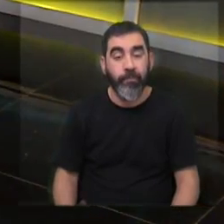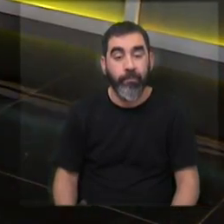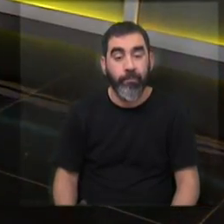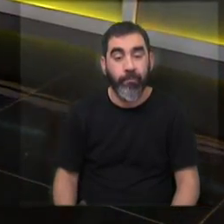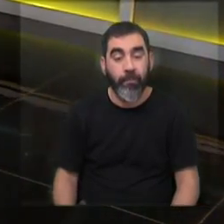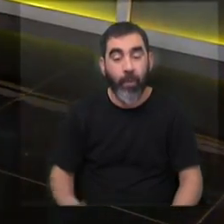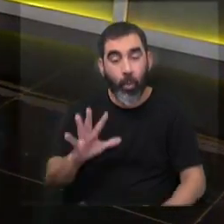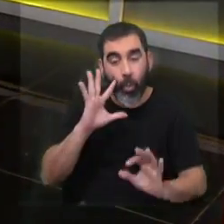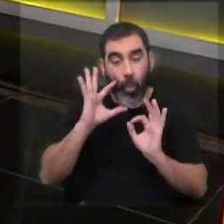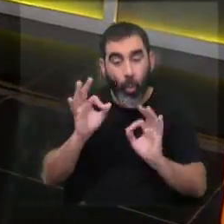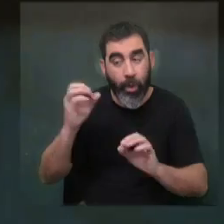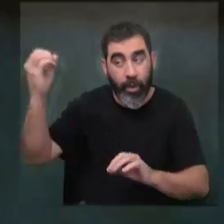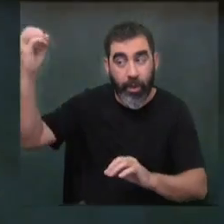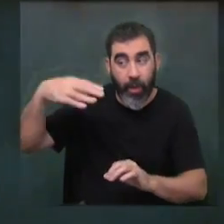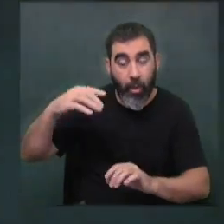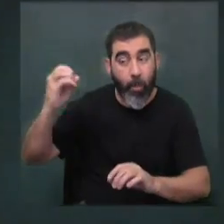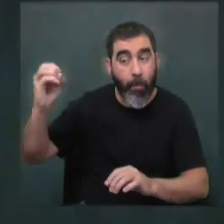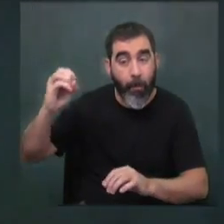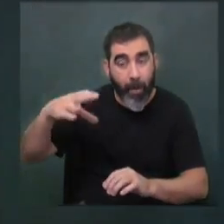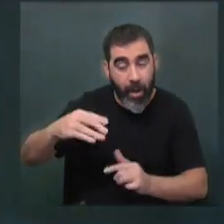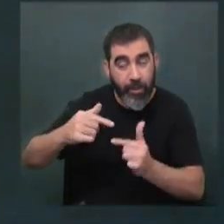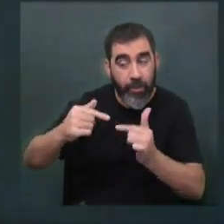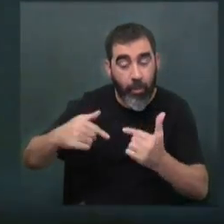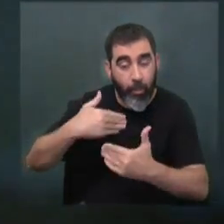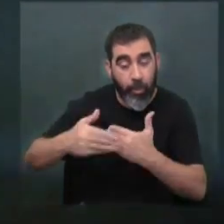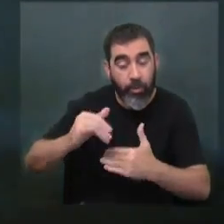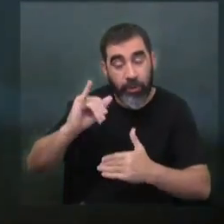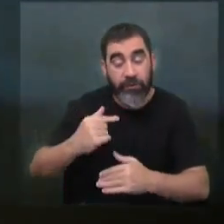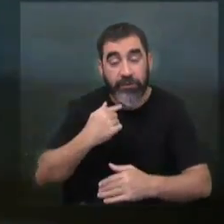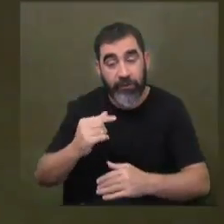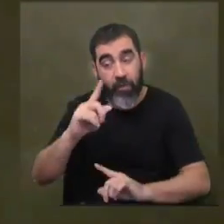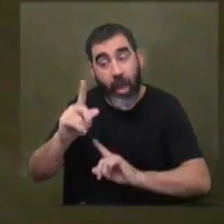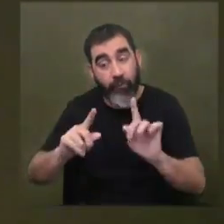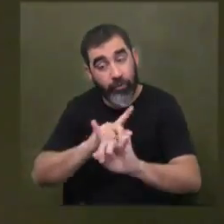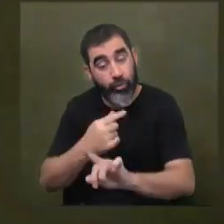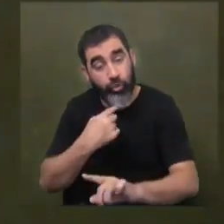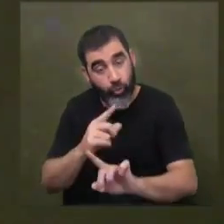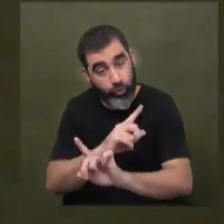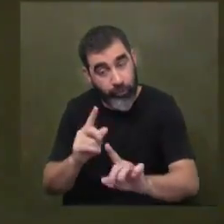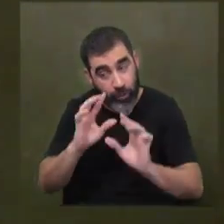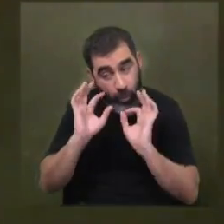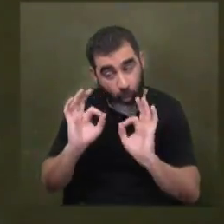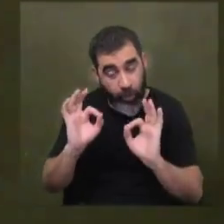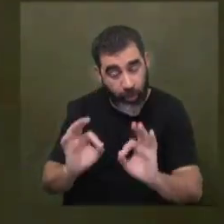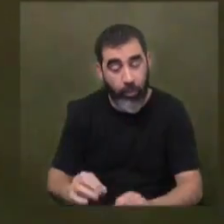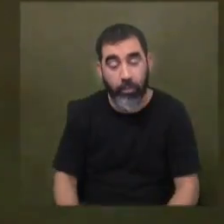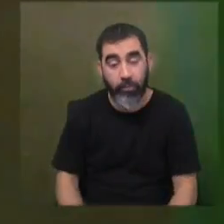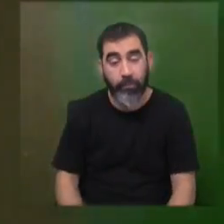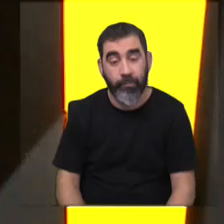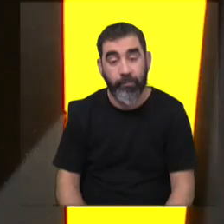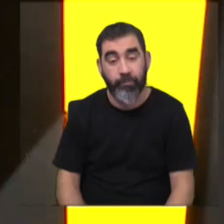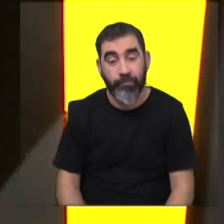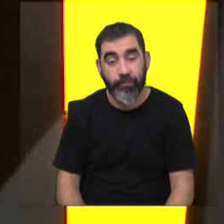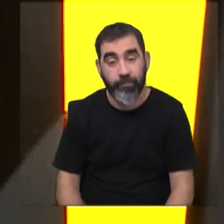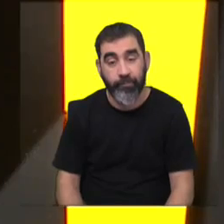Ojo con el sol, ¿no? Para algunas manchas, para algunos procesos, ya vimos en otros programas, era fundamental que la prenda estuviera al sol y en estas no tanto. En